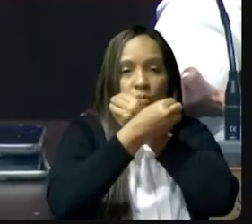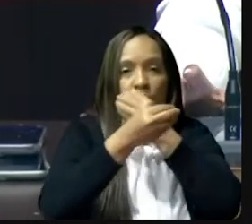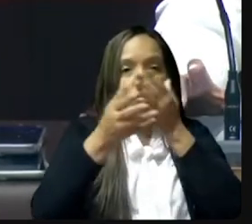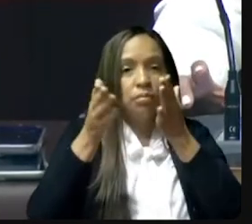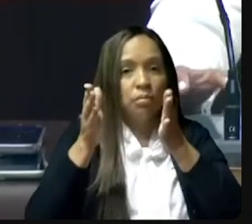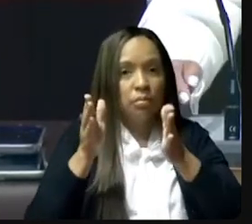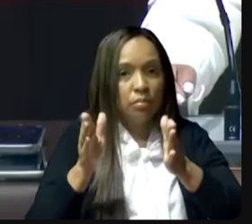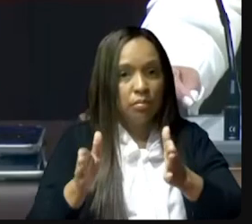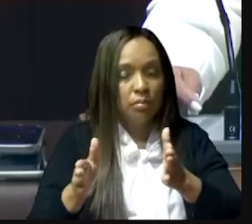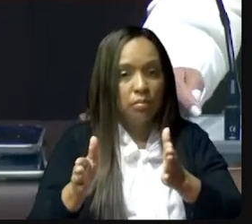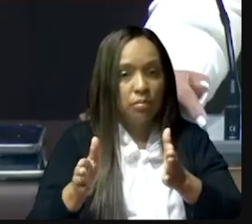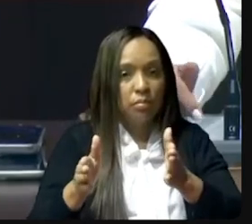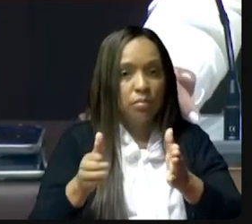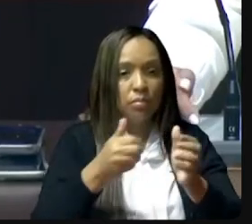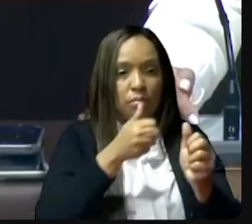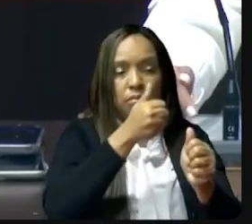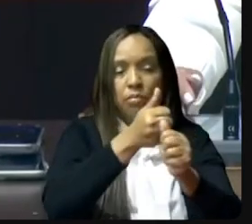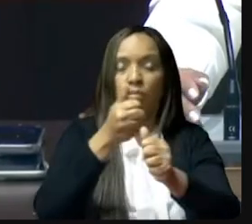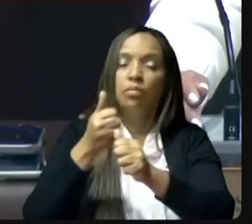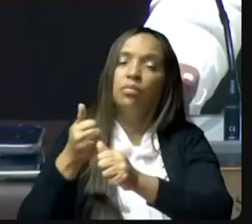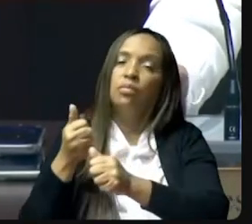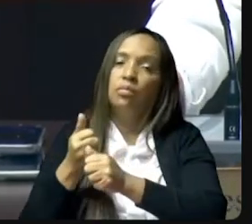convocatoria entonces